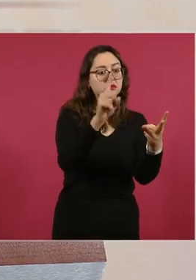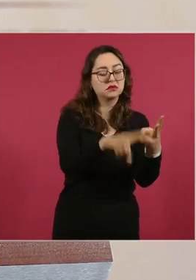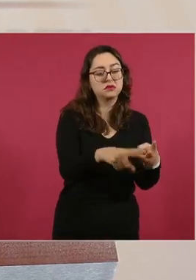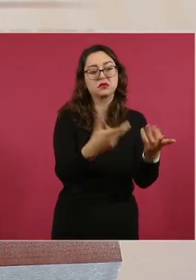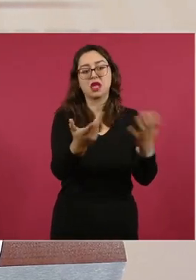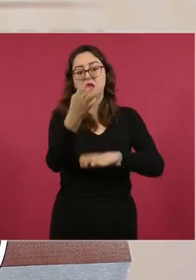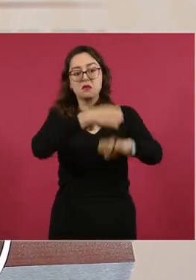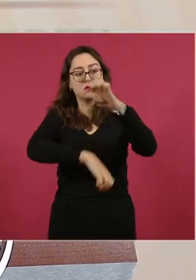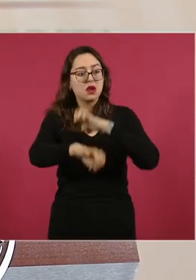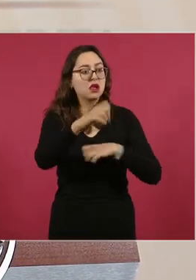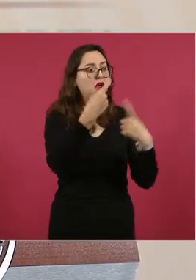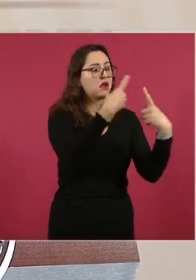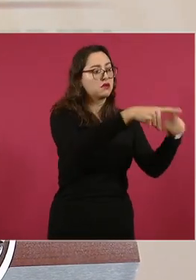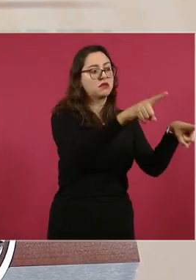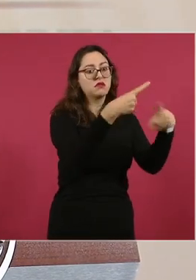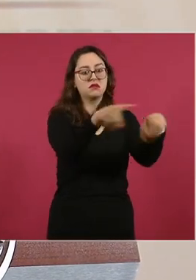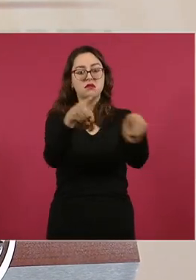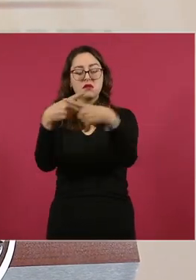financiados,